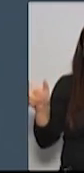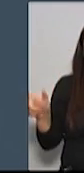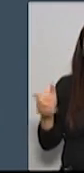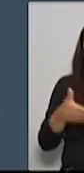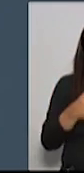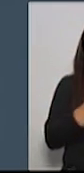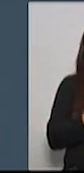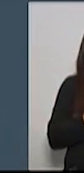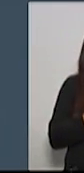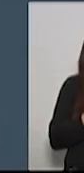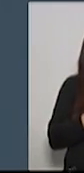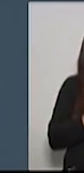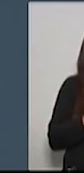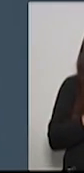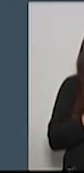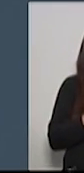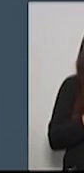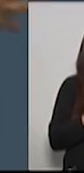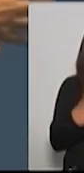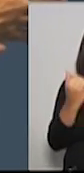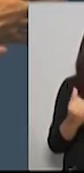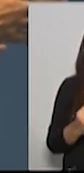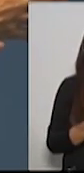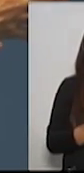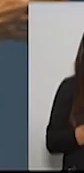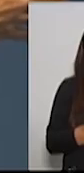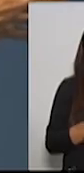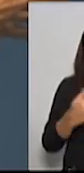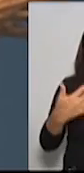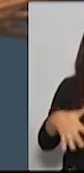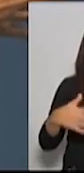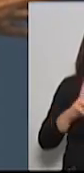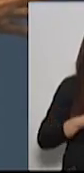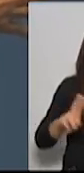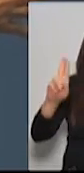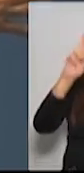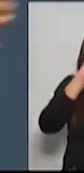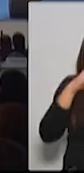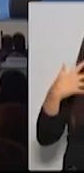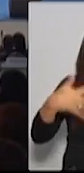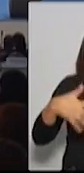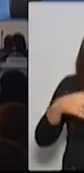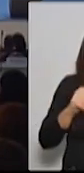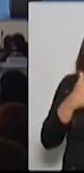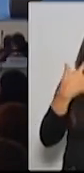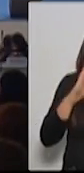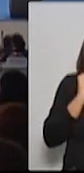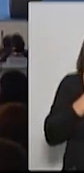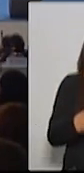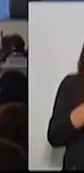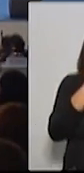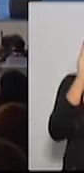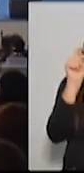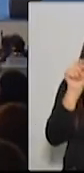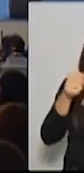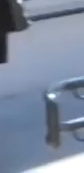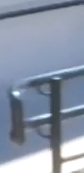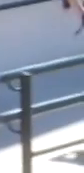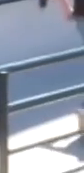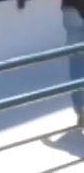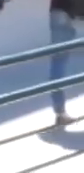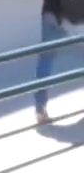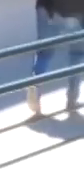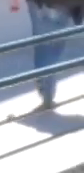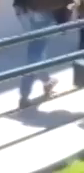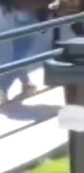había sido visto en ninguna conferencia anterior de las Naciones Unidas y eso ha sucedido aquí en Quito.